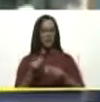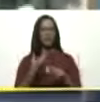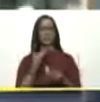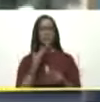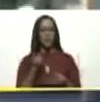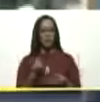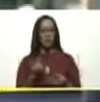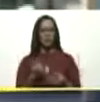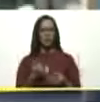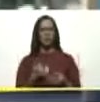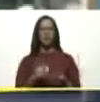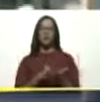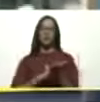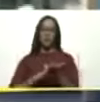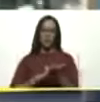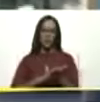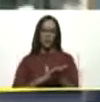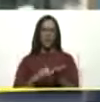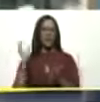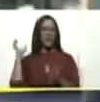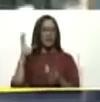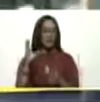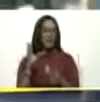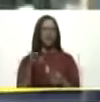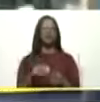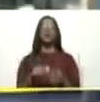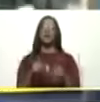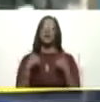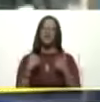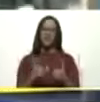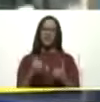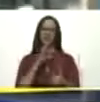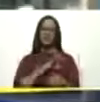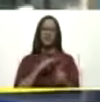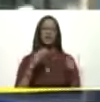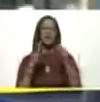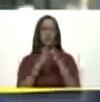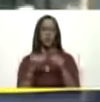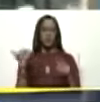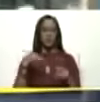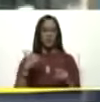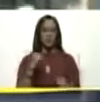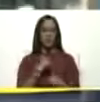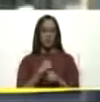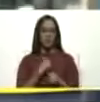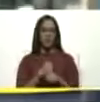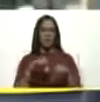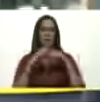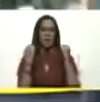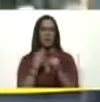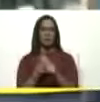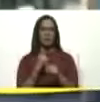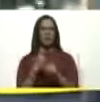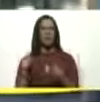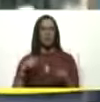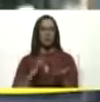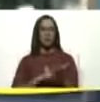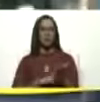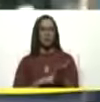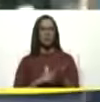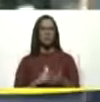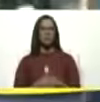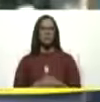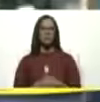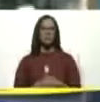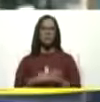mejorando, recuperaremos el estado de bienestar social y todos los derechos laborales de la clase obrera. Amén. De la seguridad. Cuéntame con la